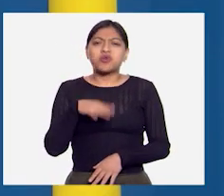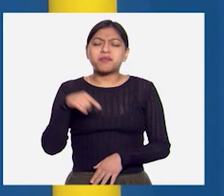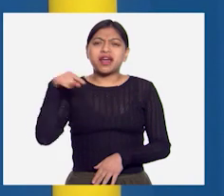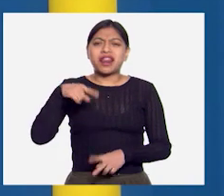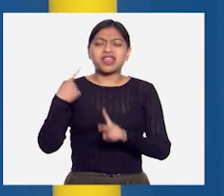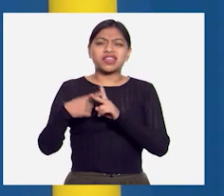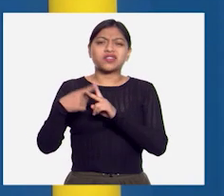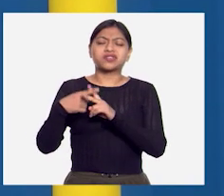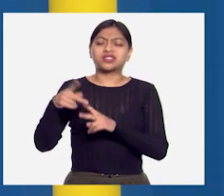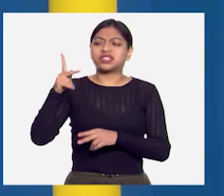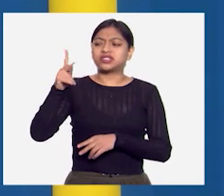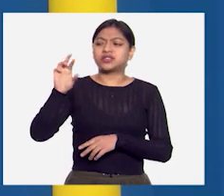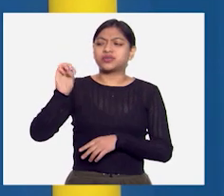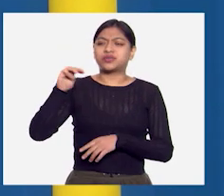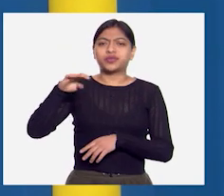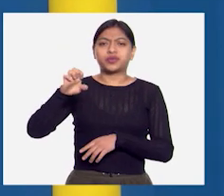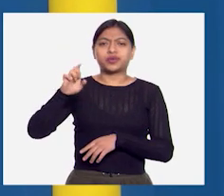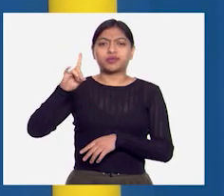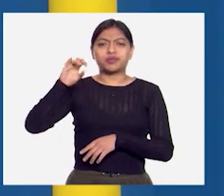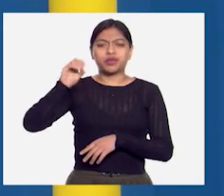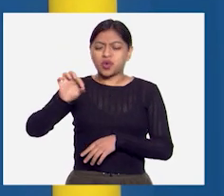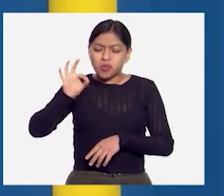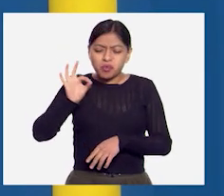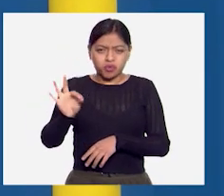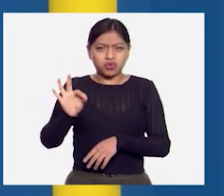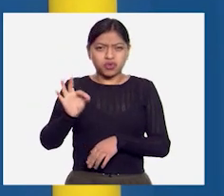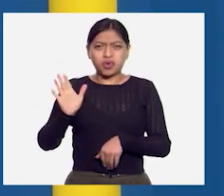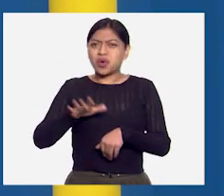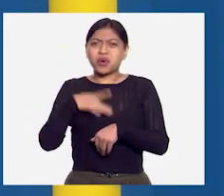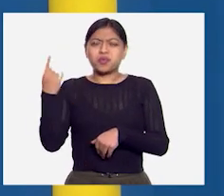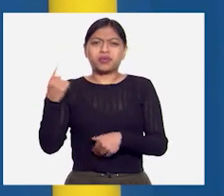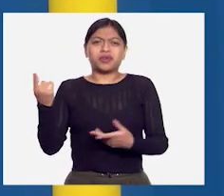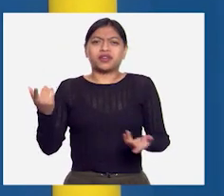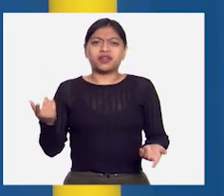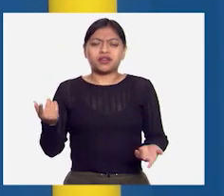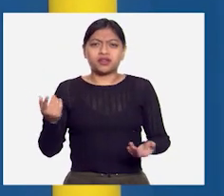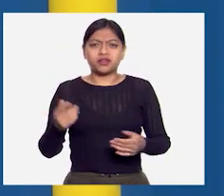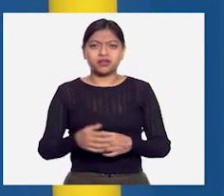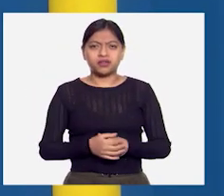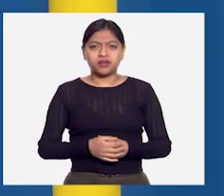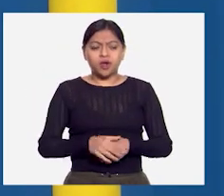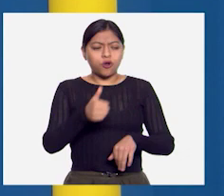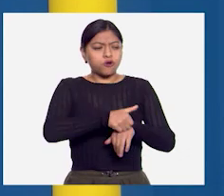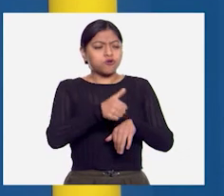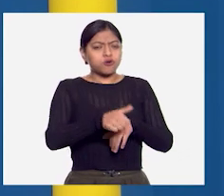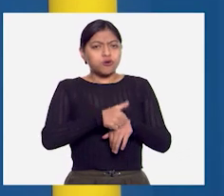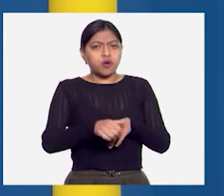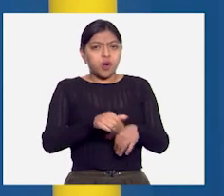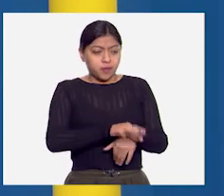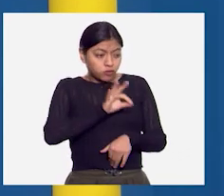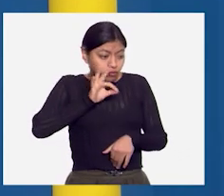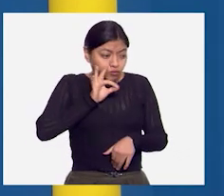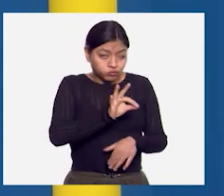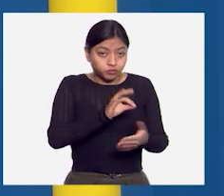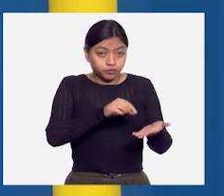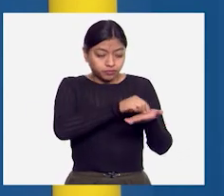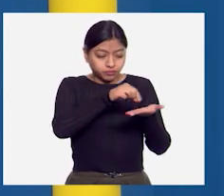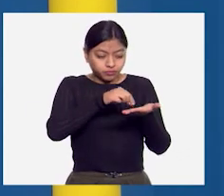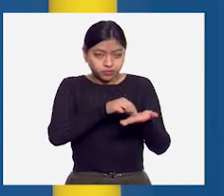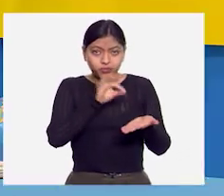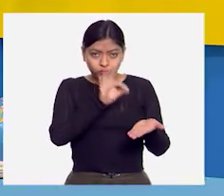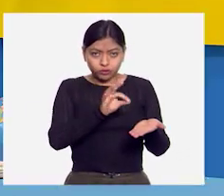media aritmética? Porque son números decimales y los números de las caras de los dados que se lanzaron, ninguno tiene este tipo de